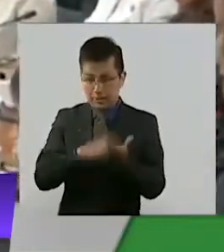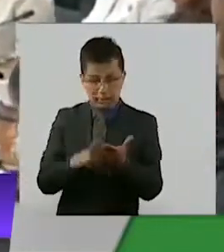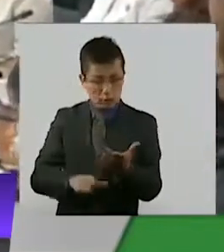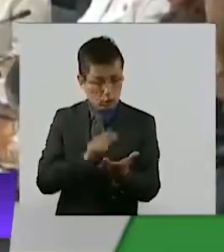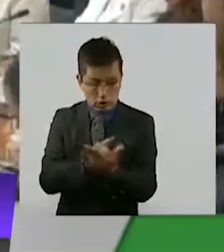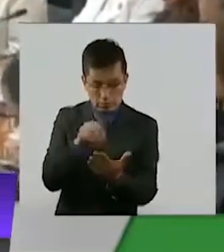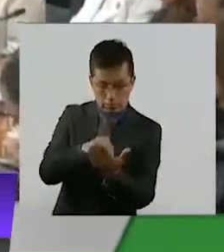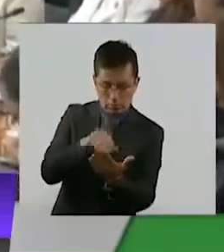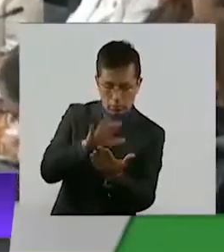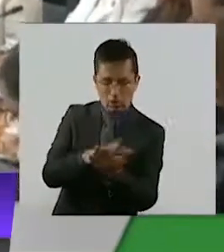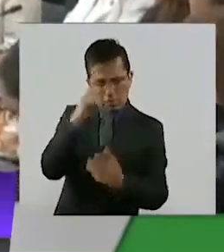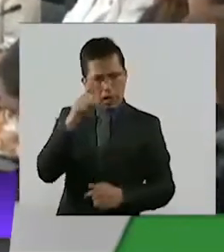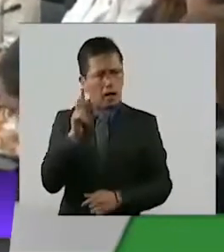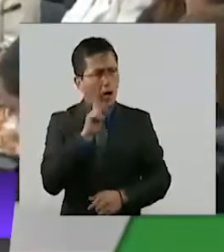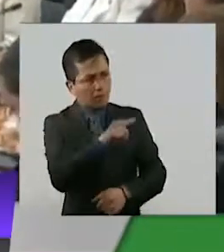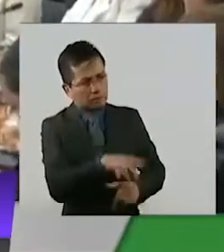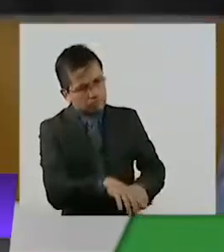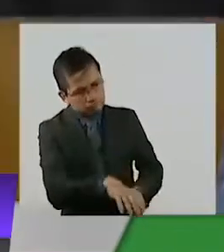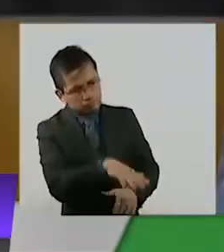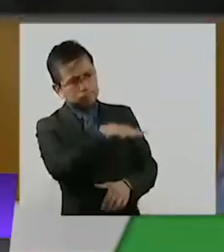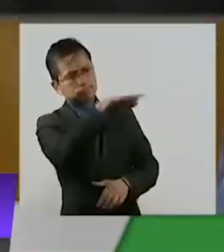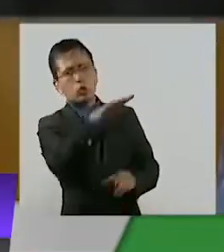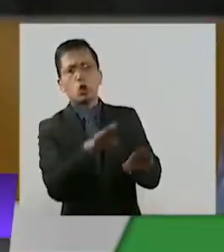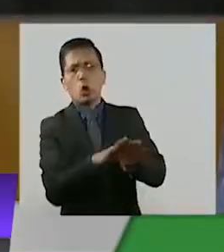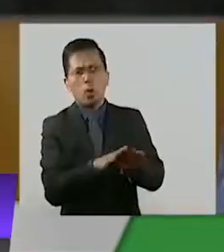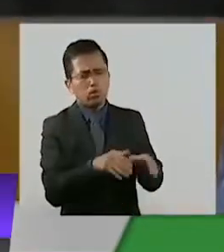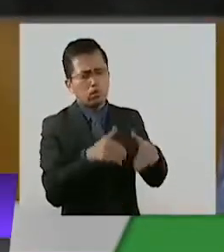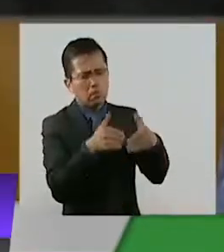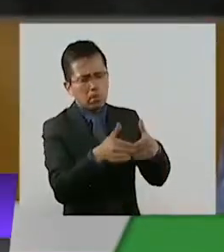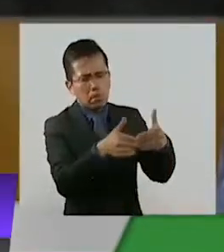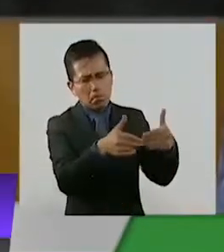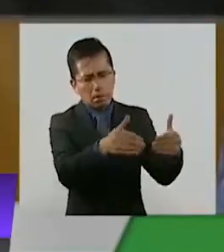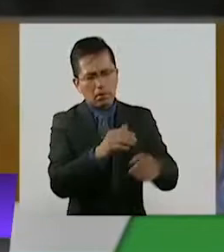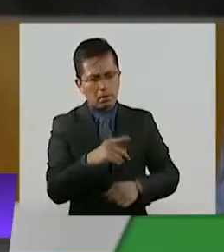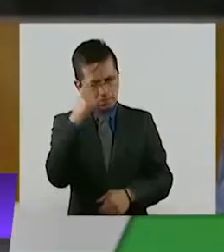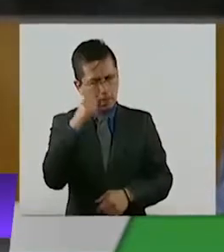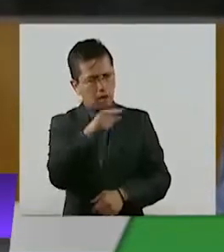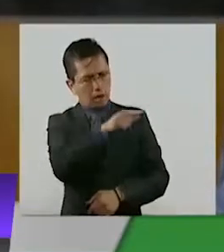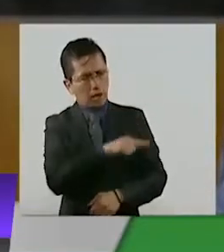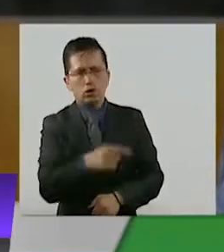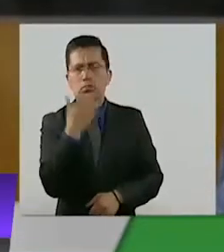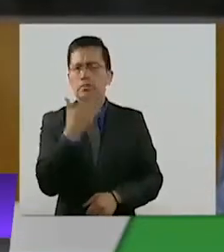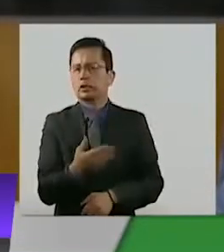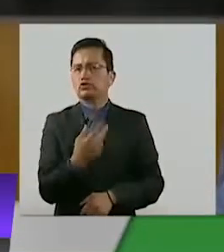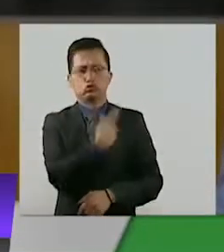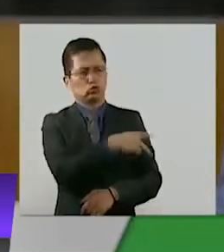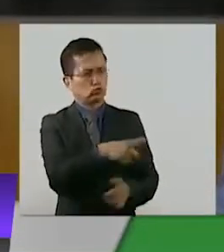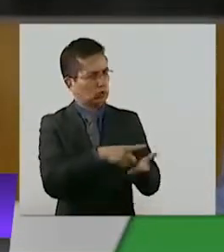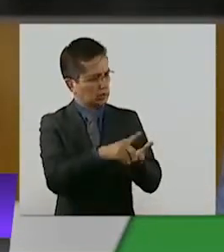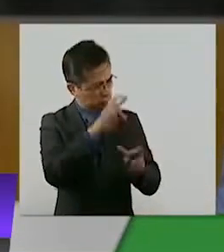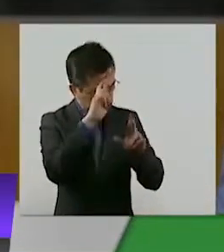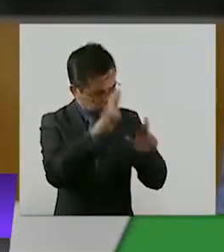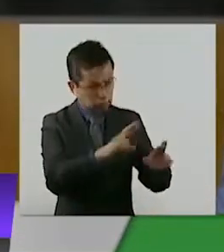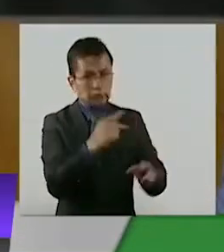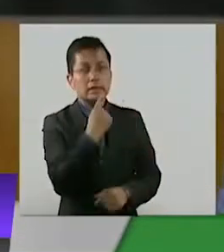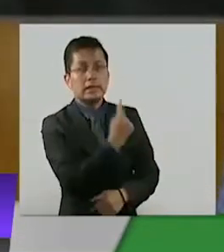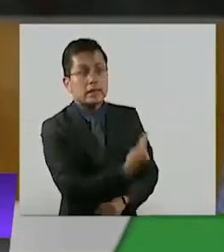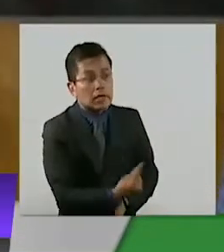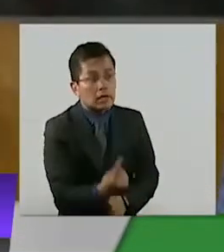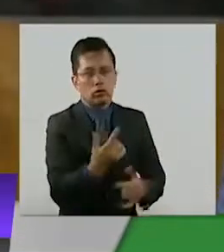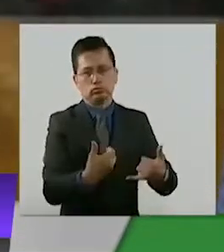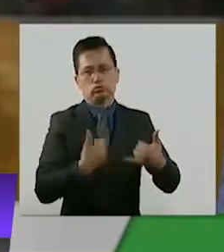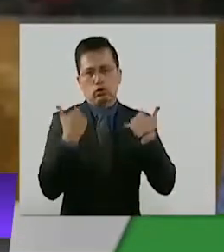con las etapas de desarrollo para expandir los alcances y el reconocimiento de nuestras niñas, niños, adolescentes.